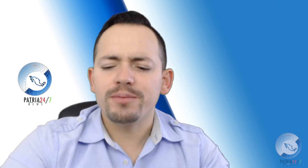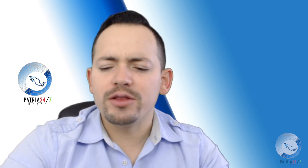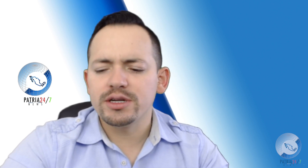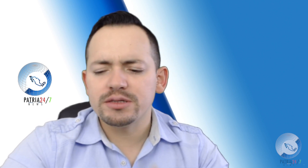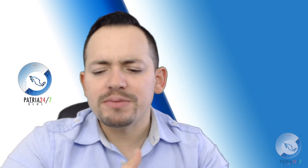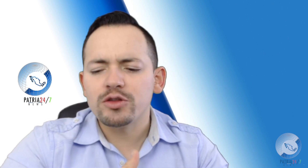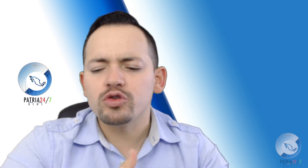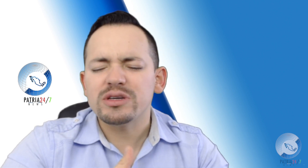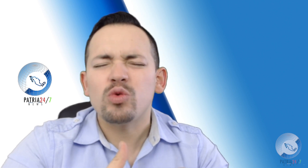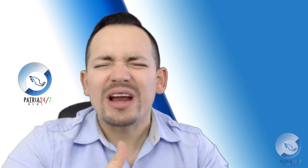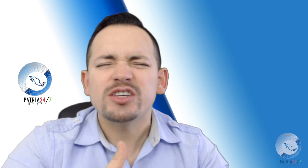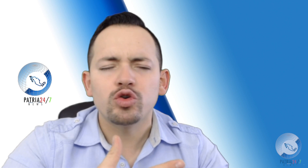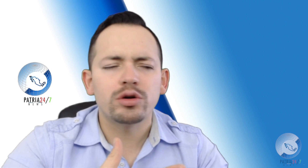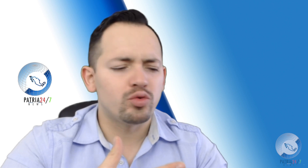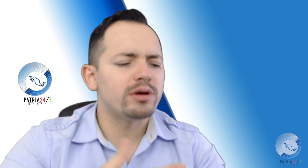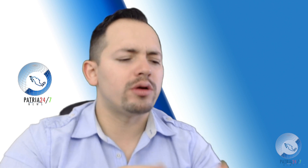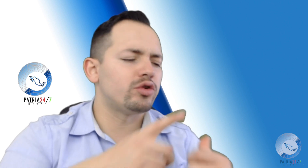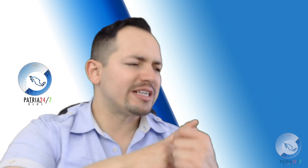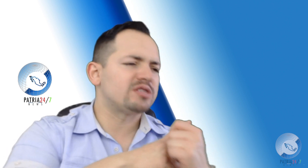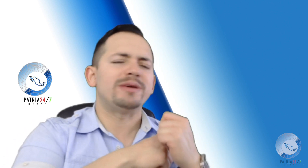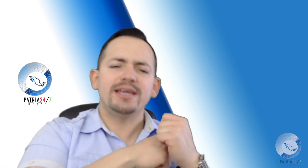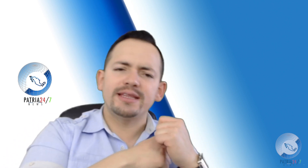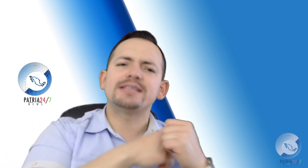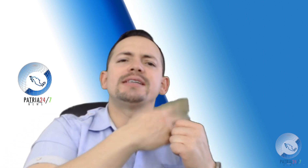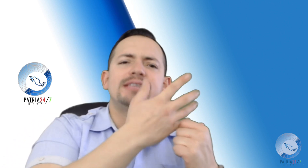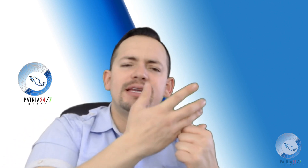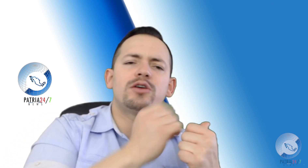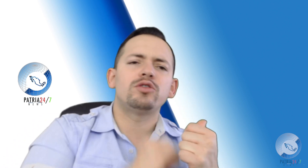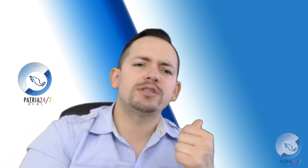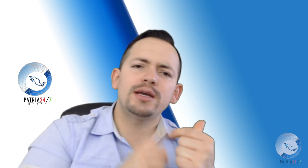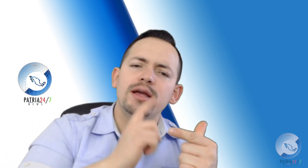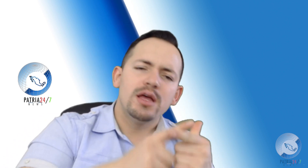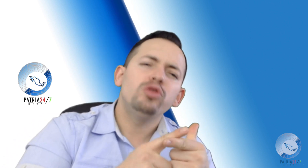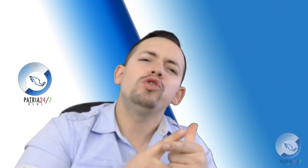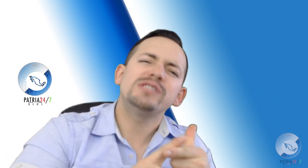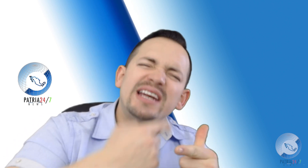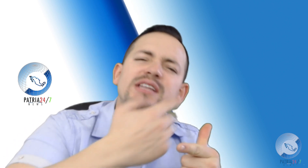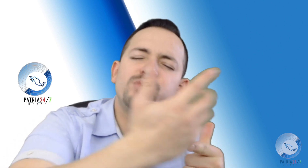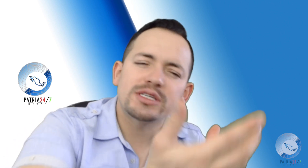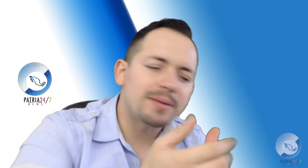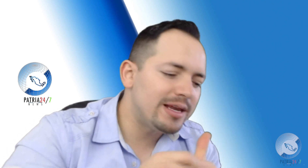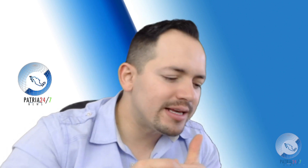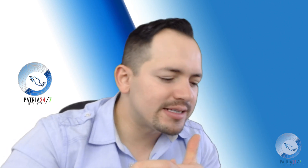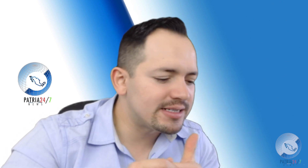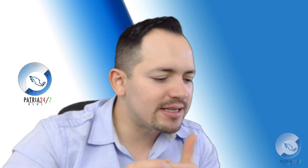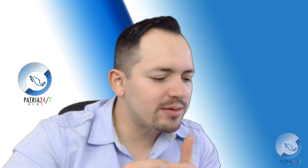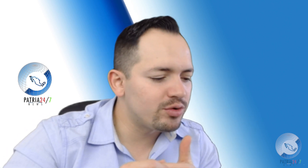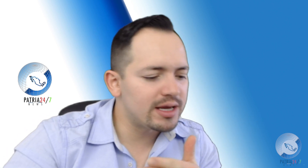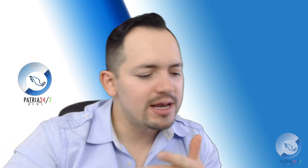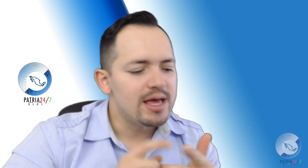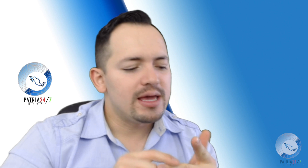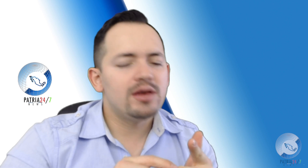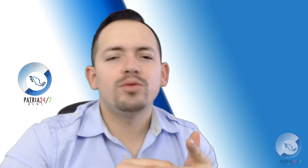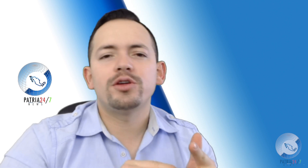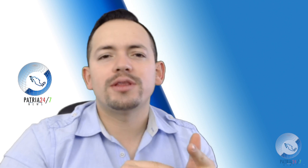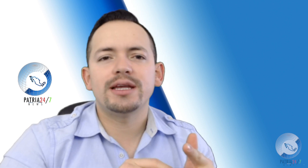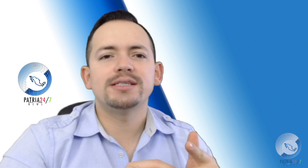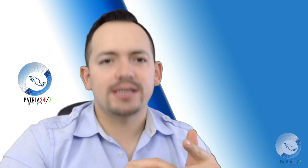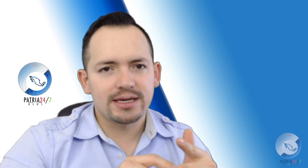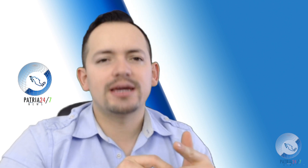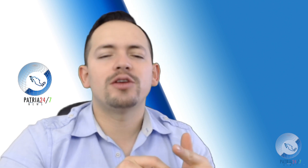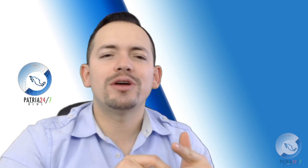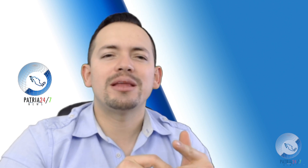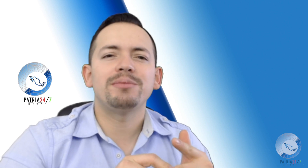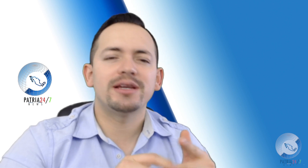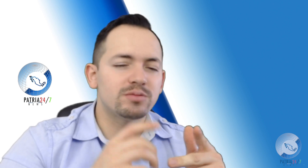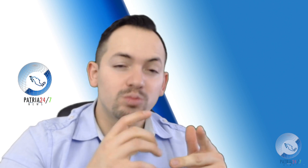estaremos informándoles, viendo cuáles son, uno, los expedientes que se den a conocer, dos, las responsabilidades que se atribuyan, y número tres,